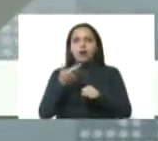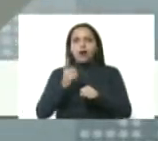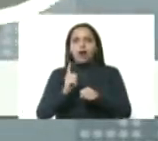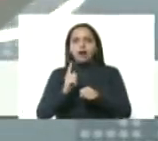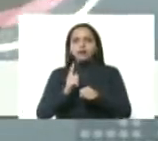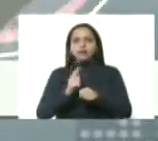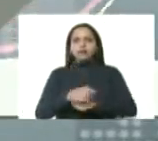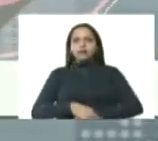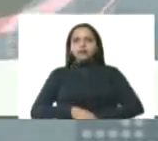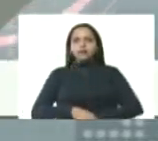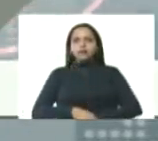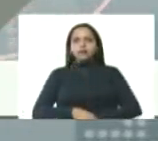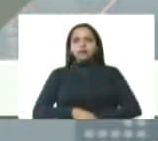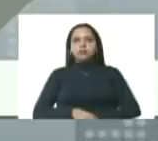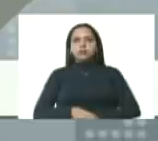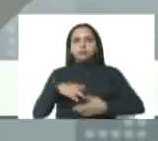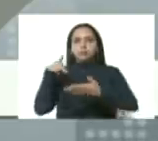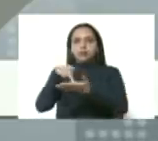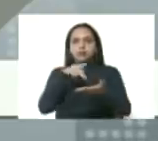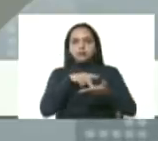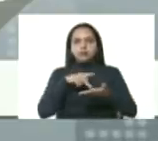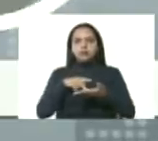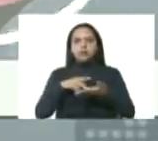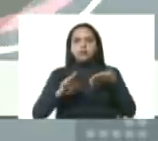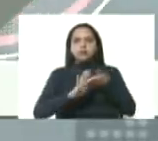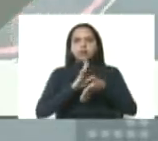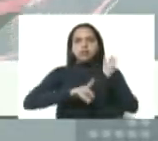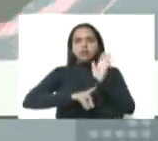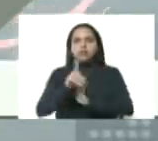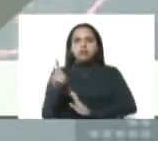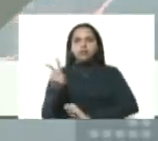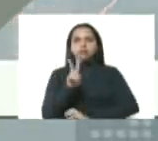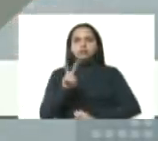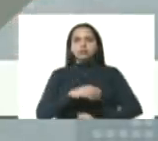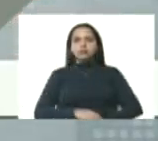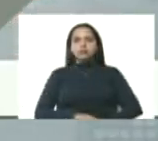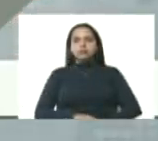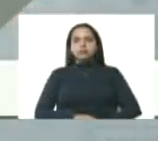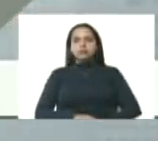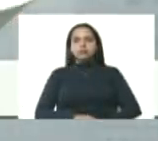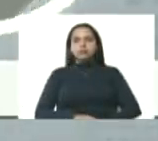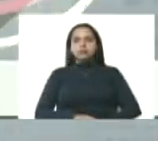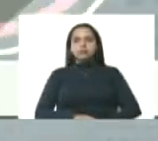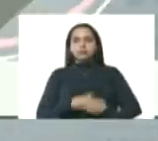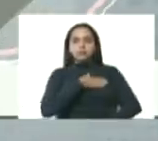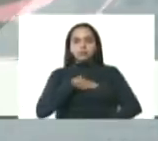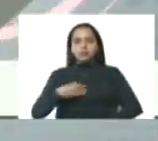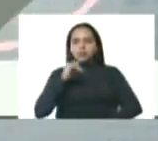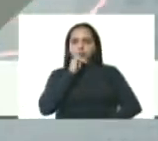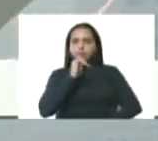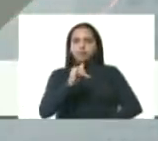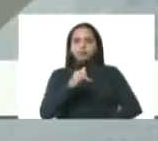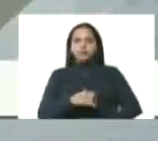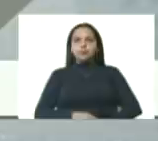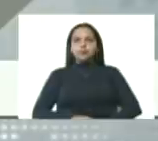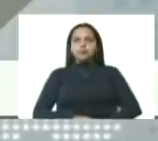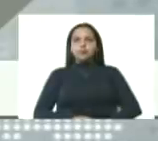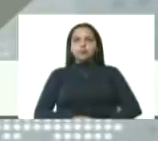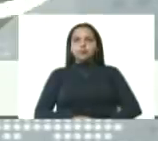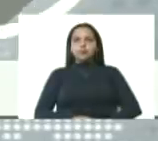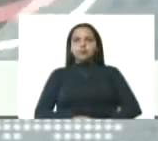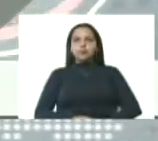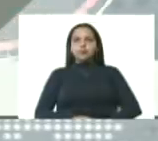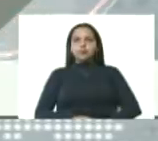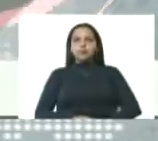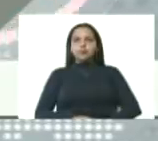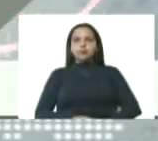económicos incorporados al desarrollo de Venezuela. Bueno, queríamos informar que hay